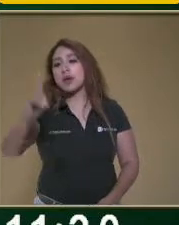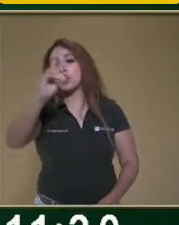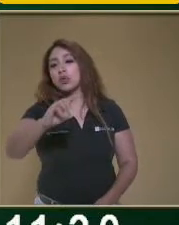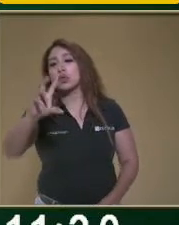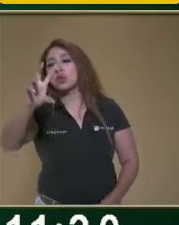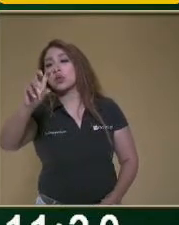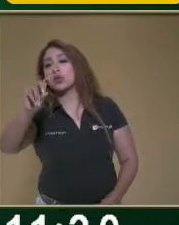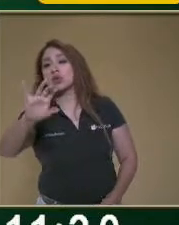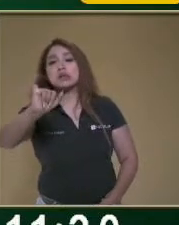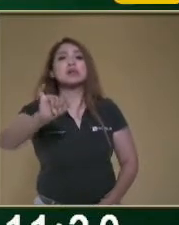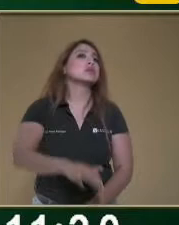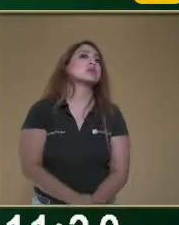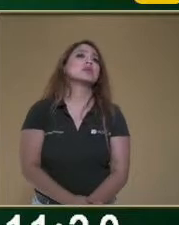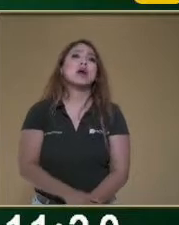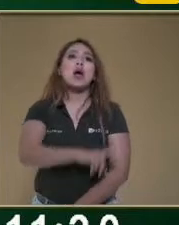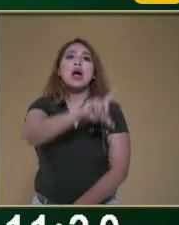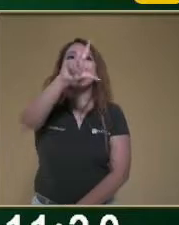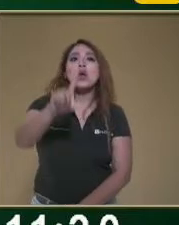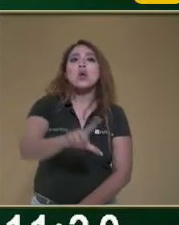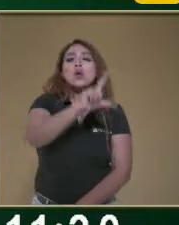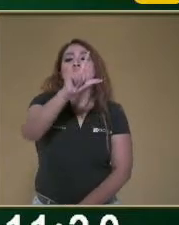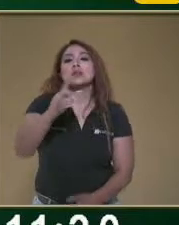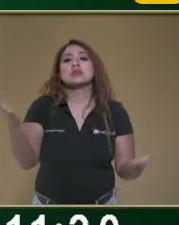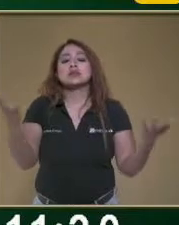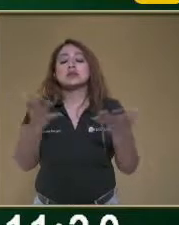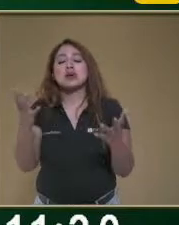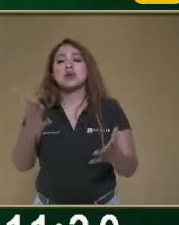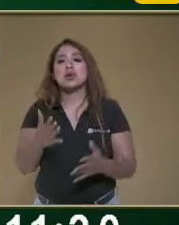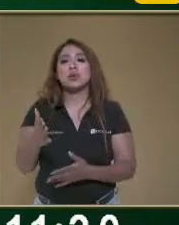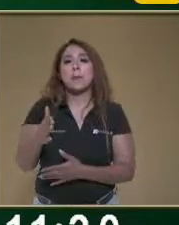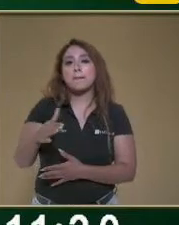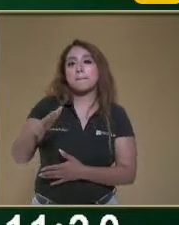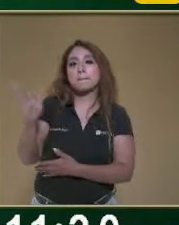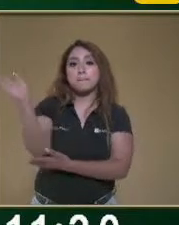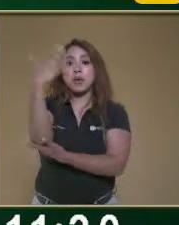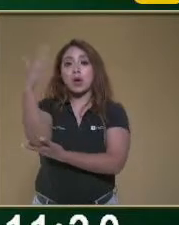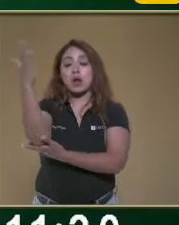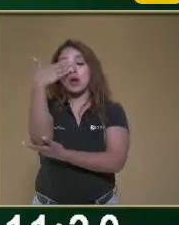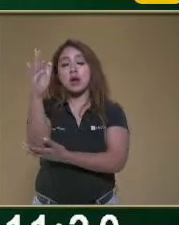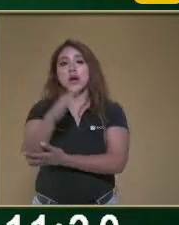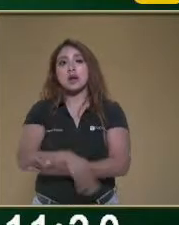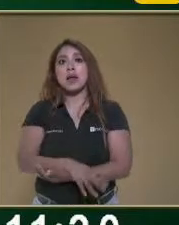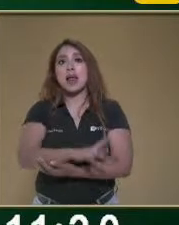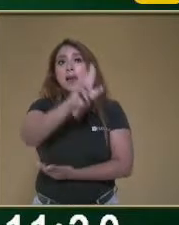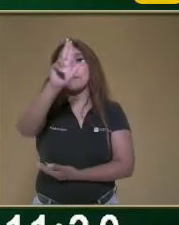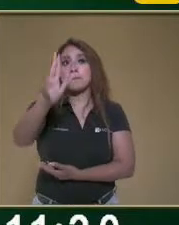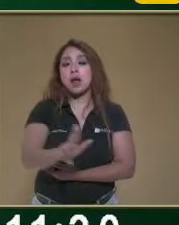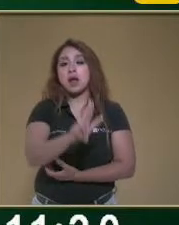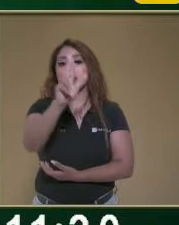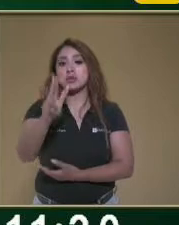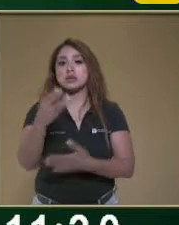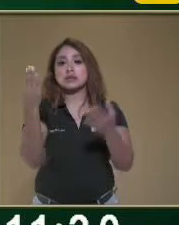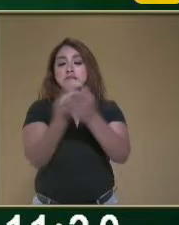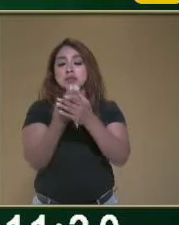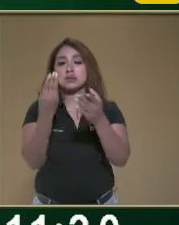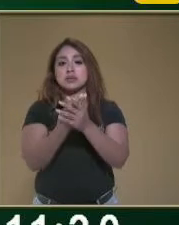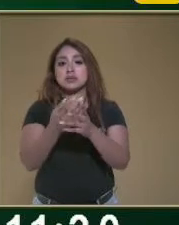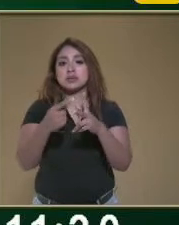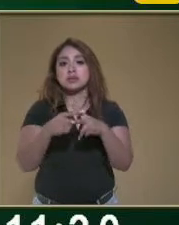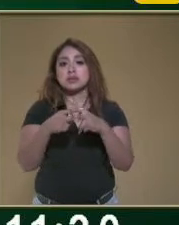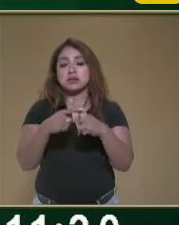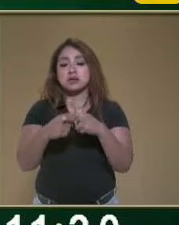El lunes realizaron honores a la bandera. El martes tuvieron clase de matemáticas.